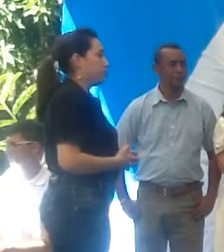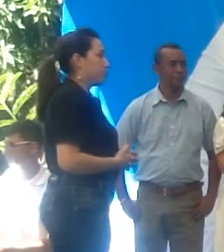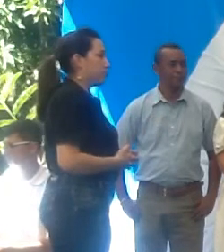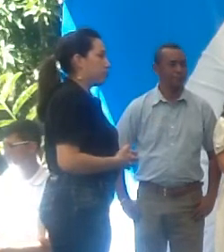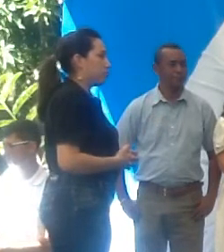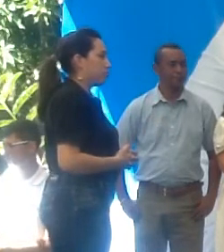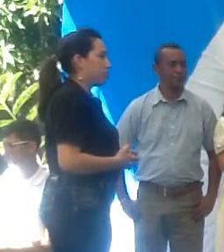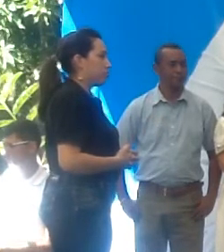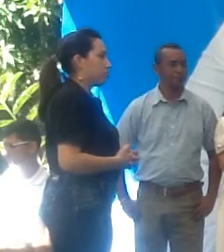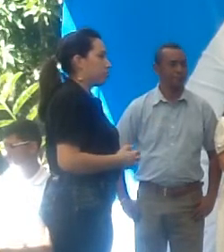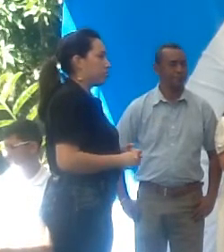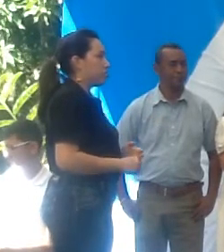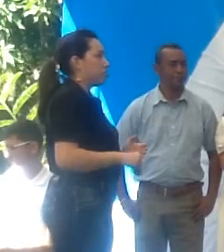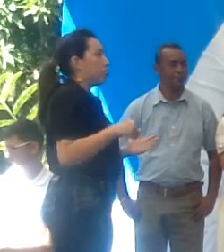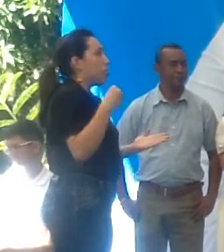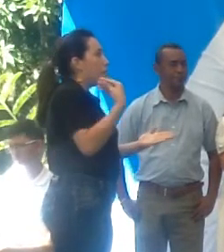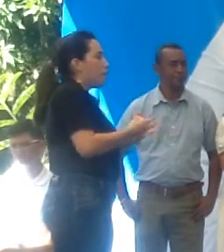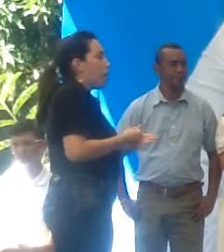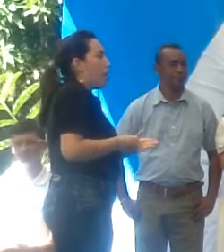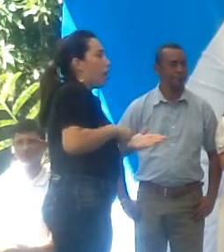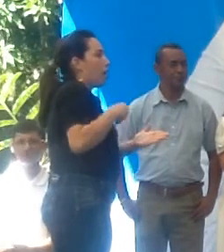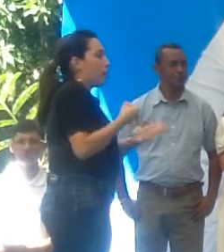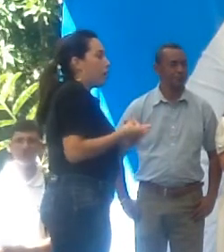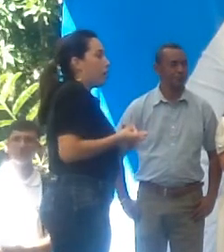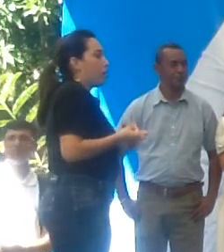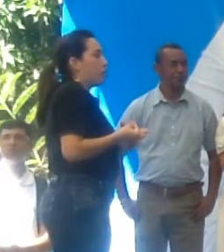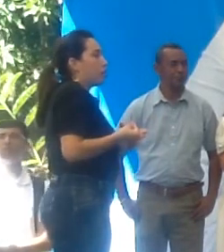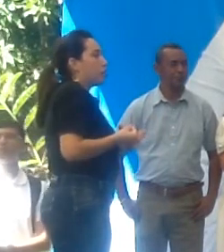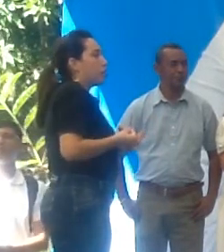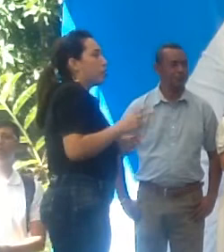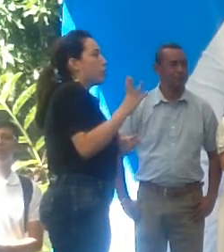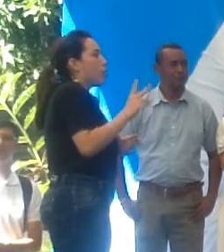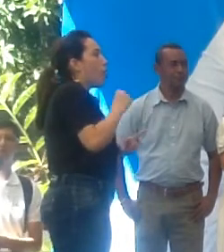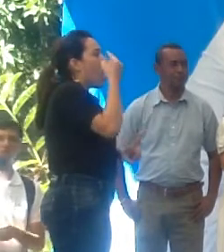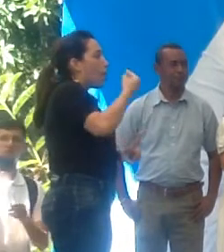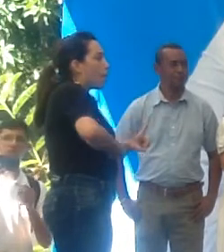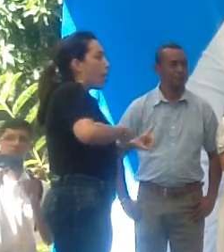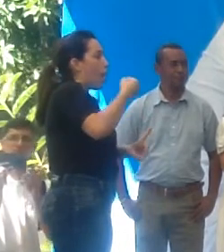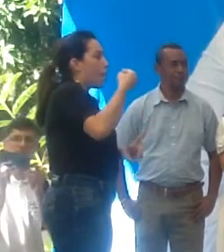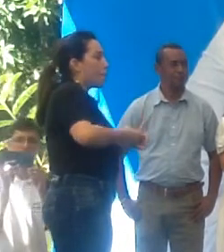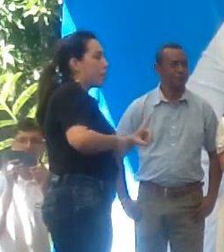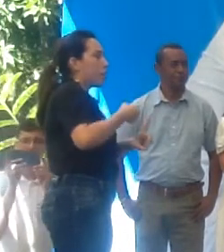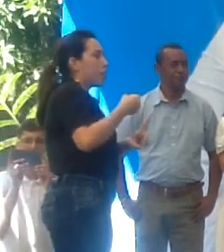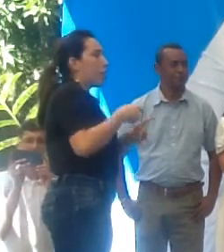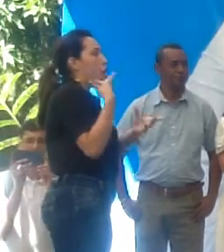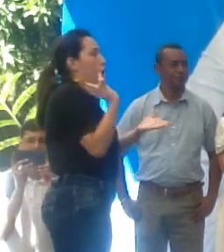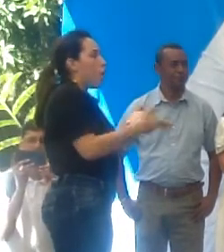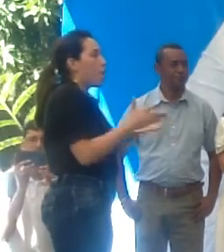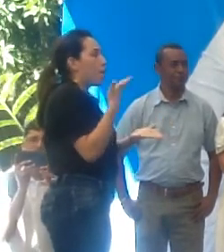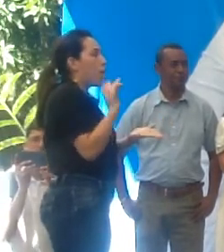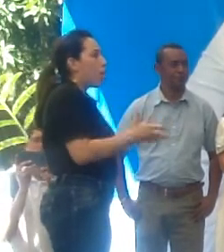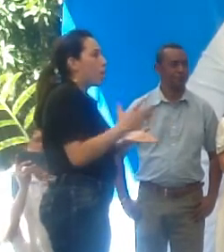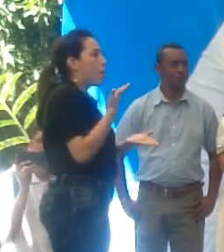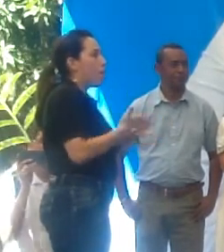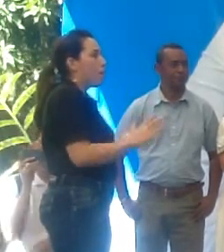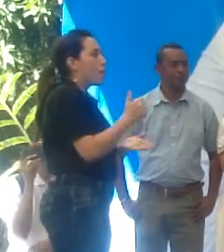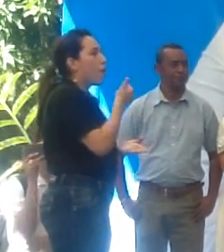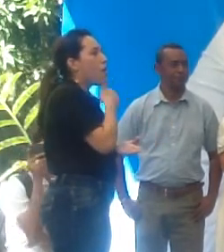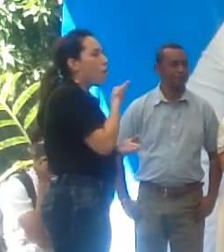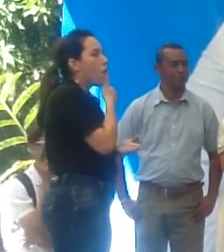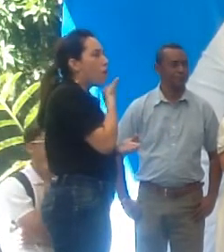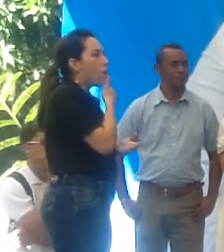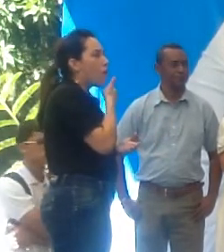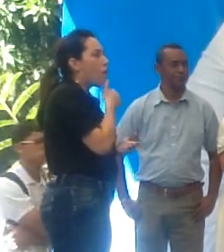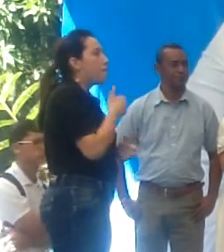que se están gastando una gran suma de dinero todos los meses comprando agua